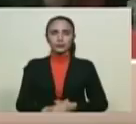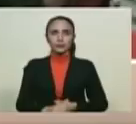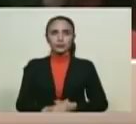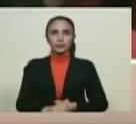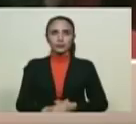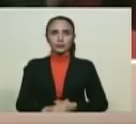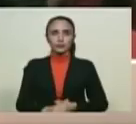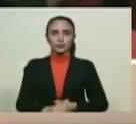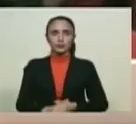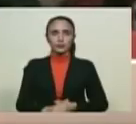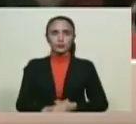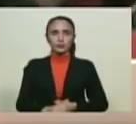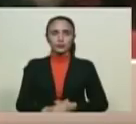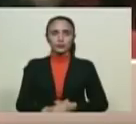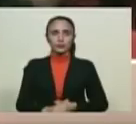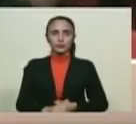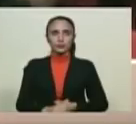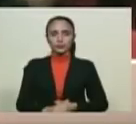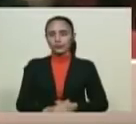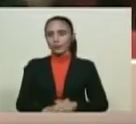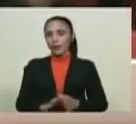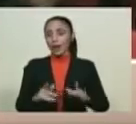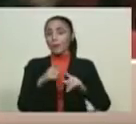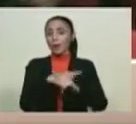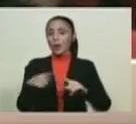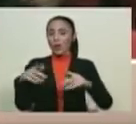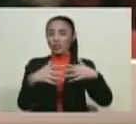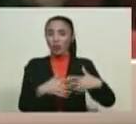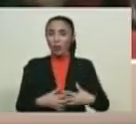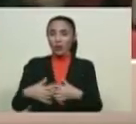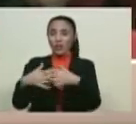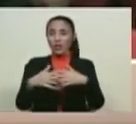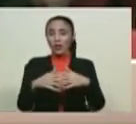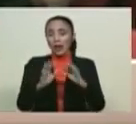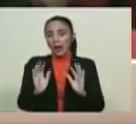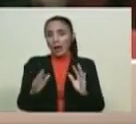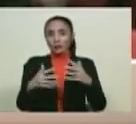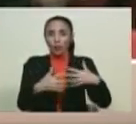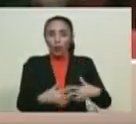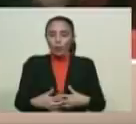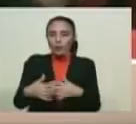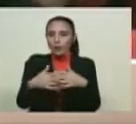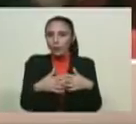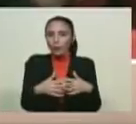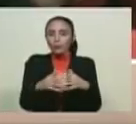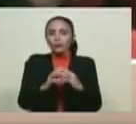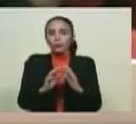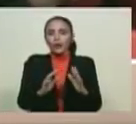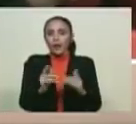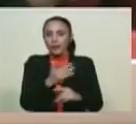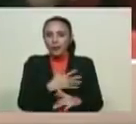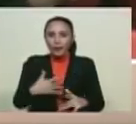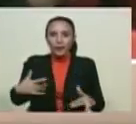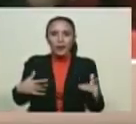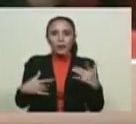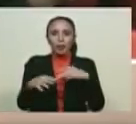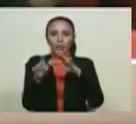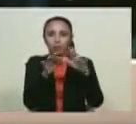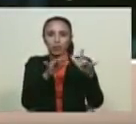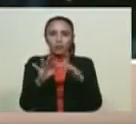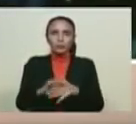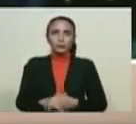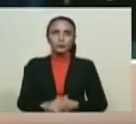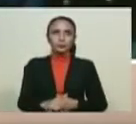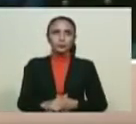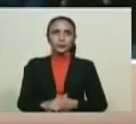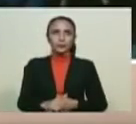Pero la oligarquía brasileña, como hay elecciones presidenciales este año, le hizo un